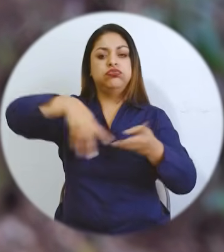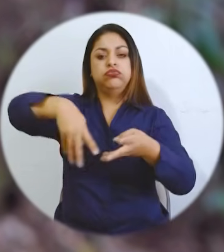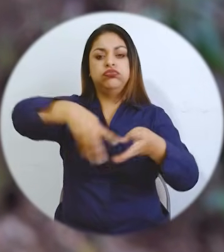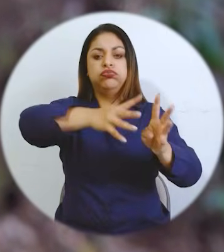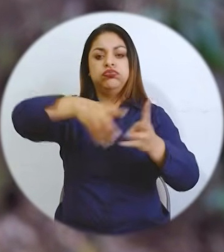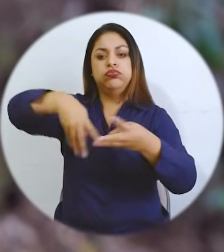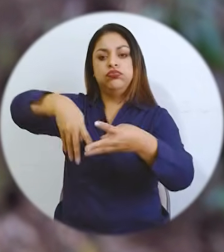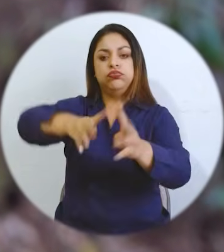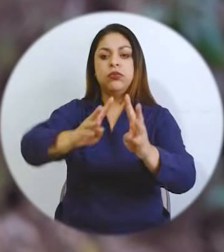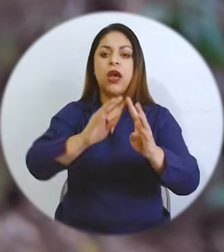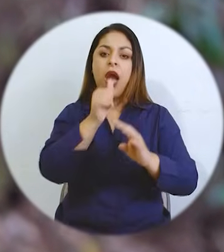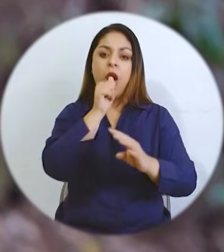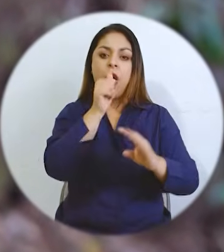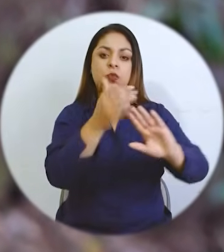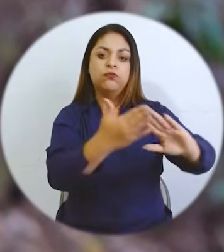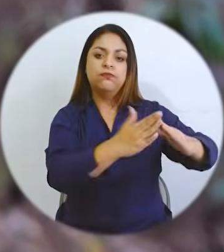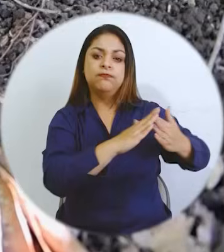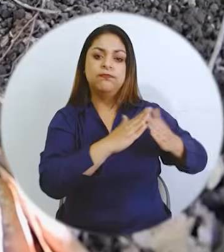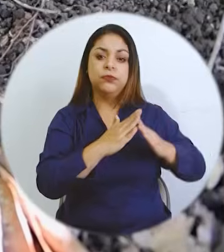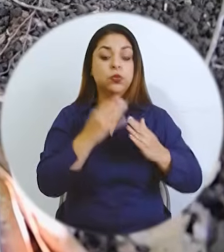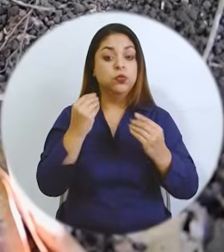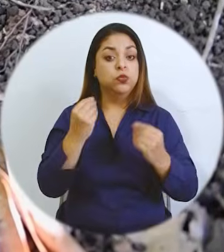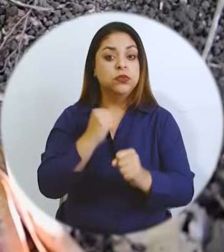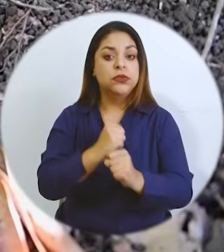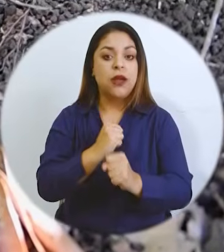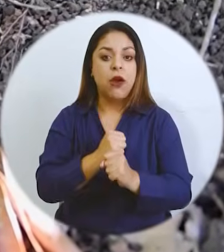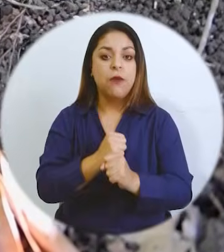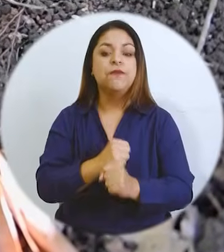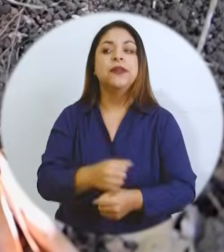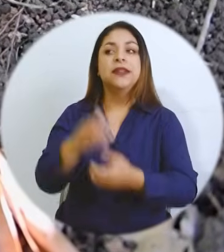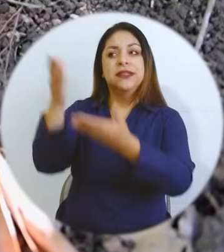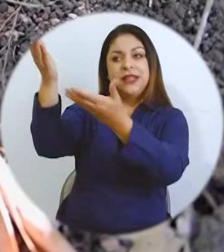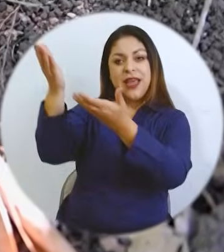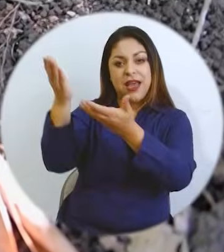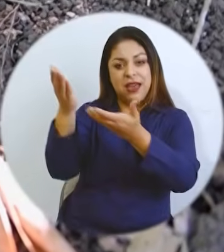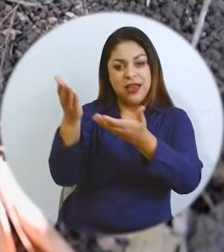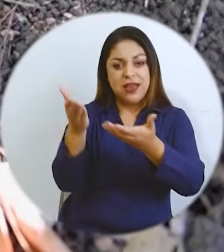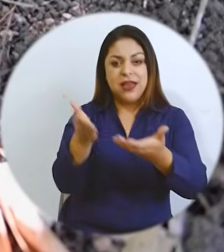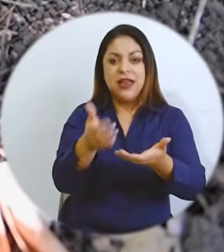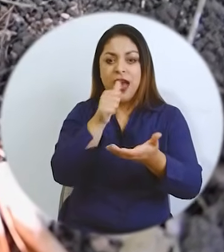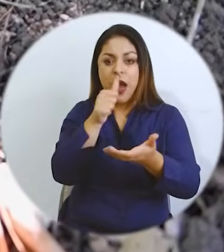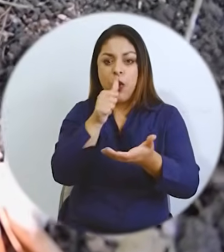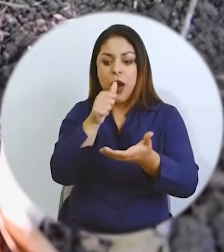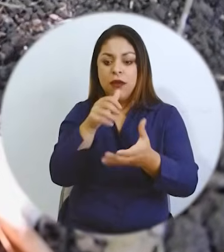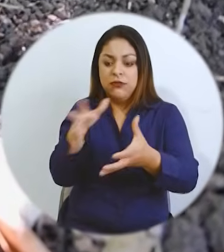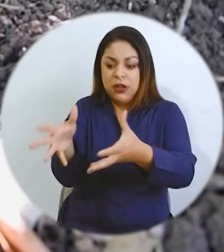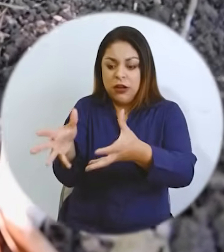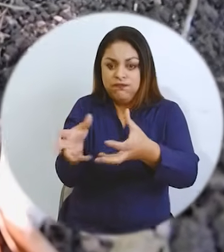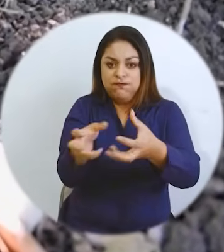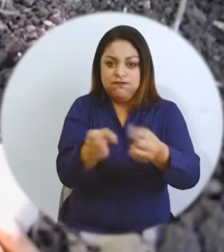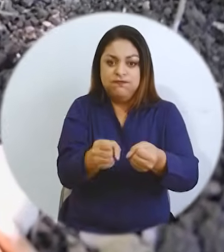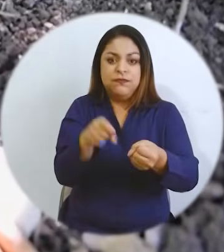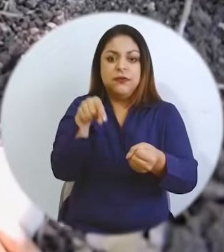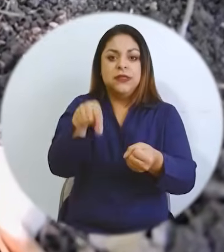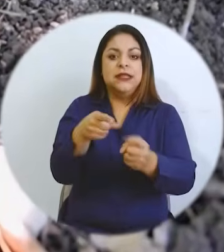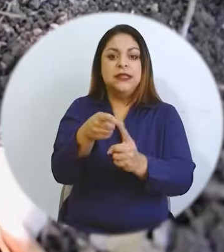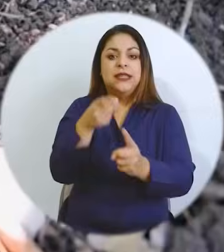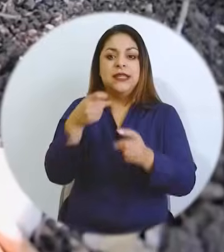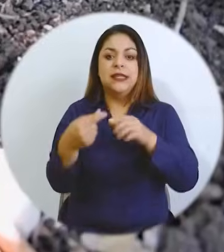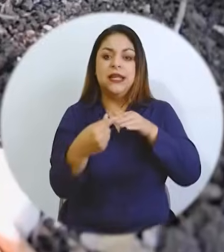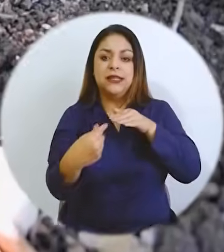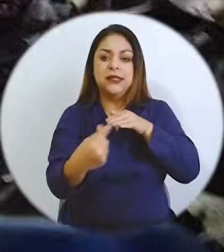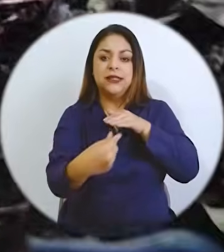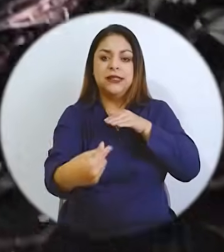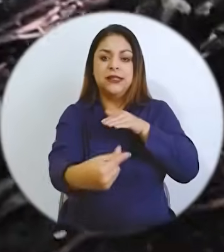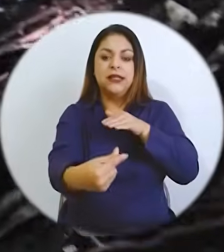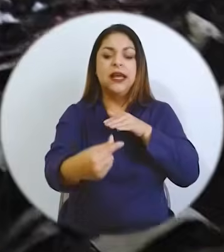de la comunidad. Entonces son muchos los trabajos. Traer esa agua, captarla ahí en la naciente. Primero, encontrar la naciente,